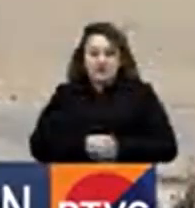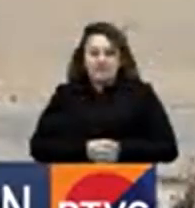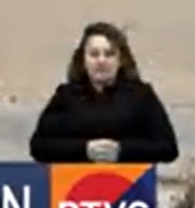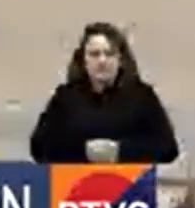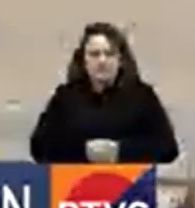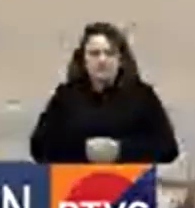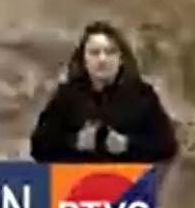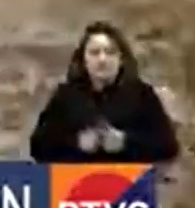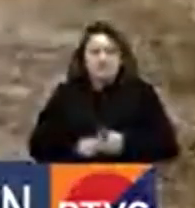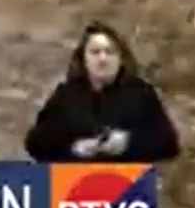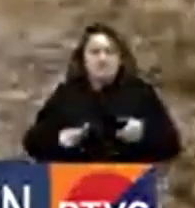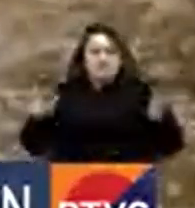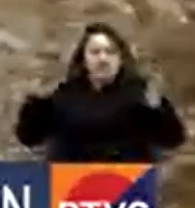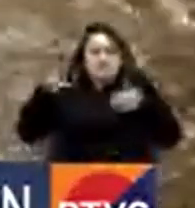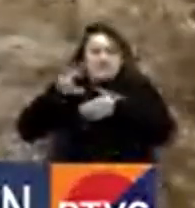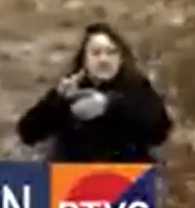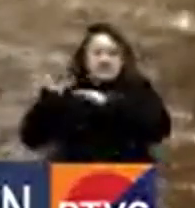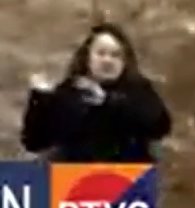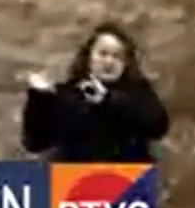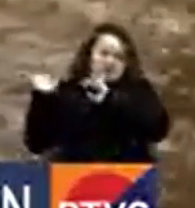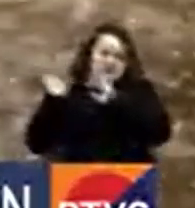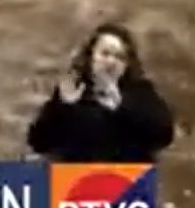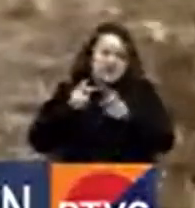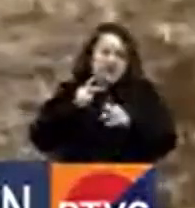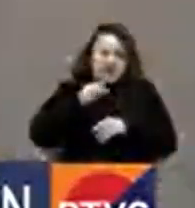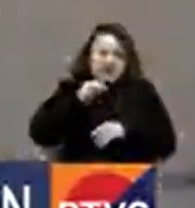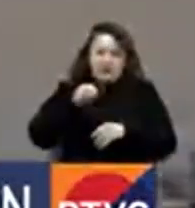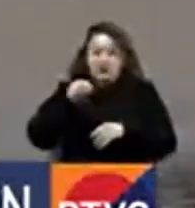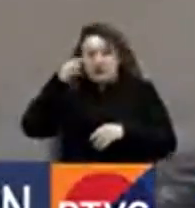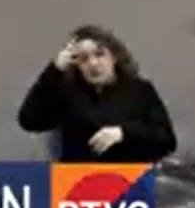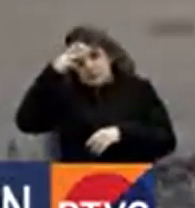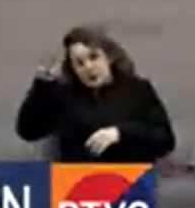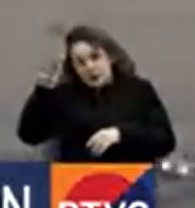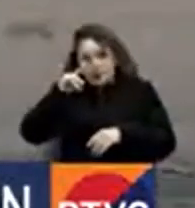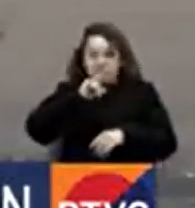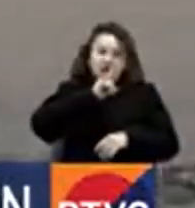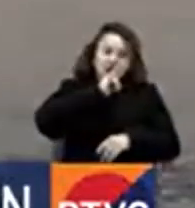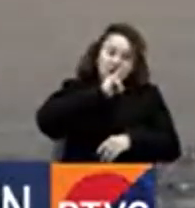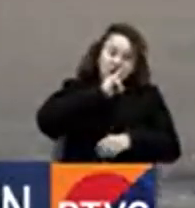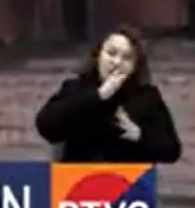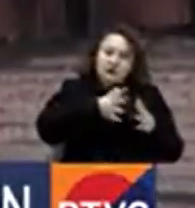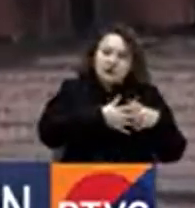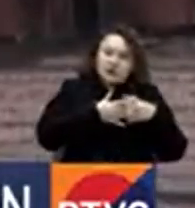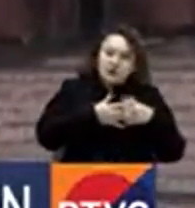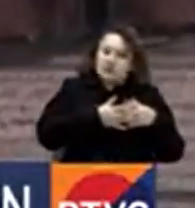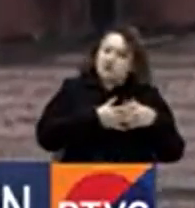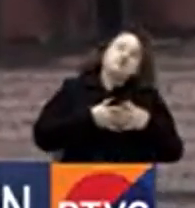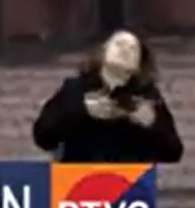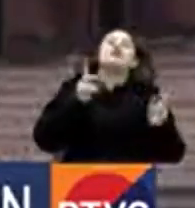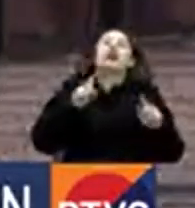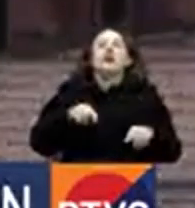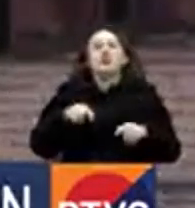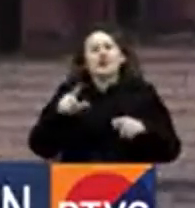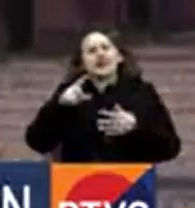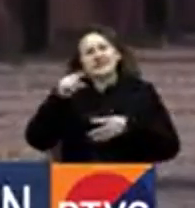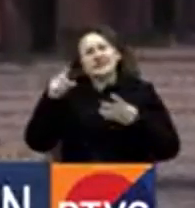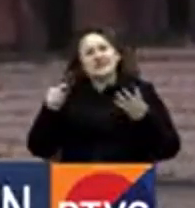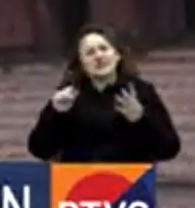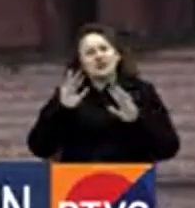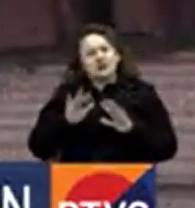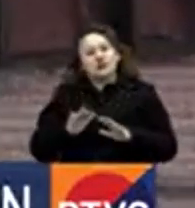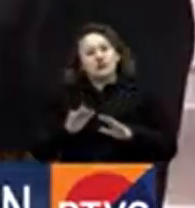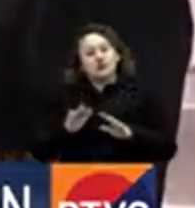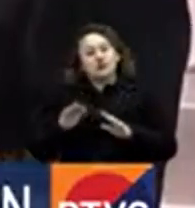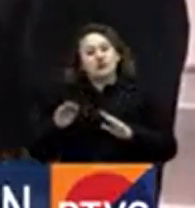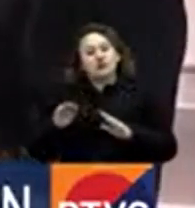migrantes latinos en los kilómetros que separan Estados Unidos de México y ser las aristas del tráfico de fentanilo motivan los pasos de Biden